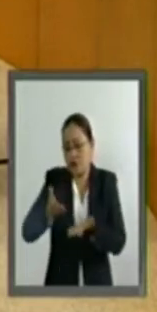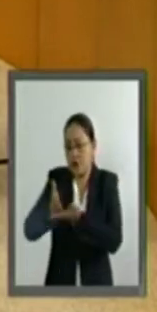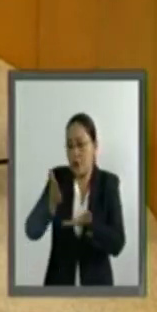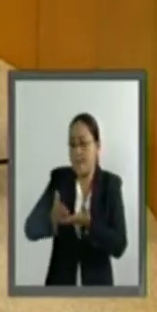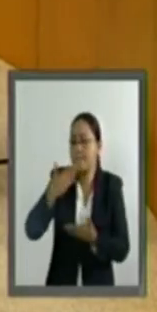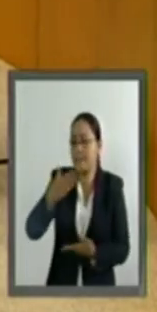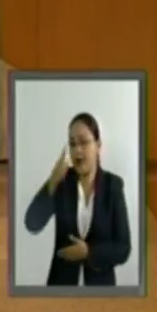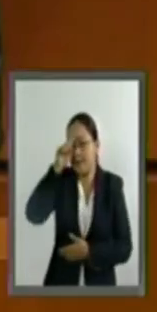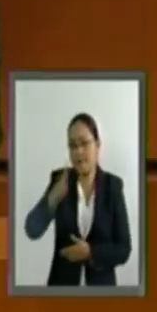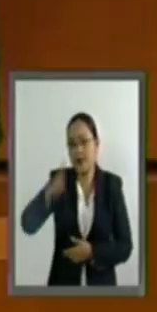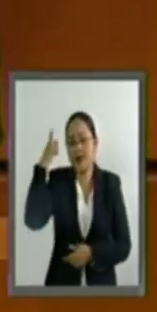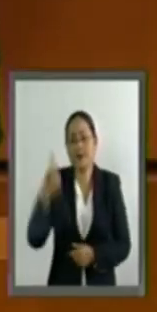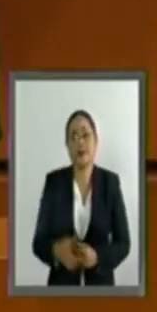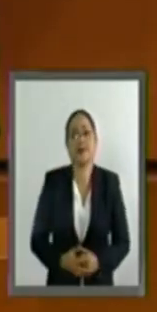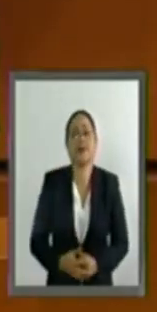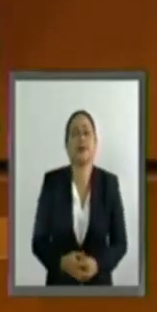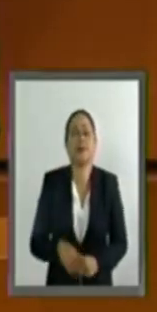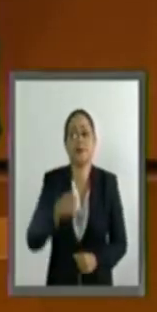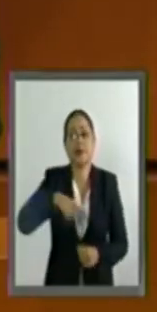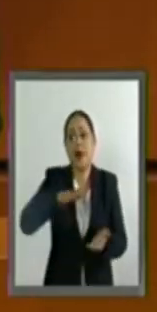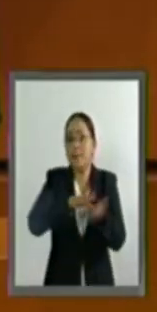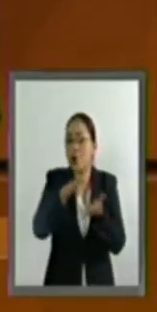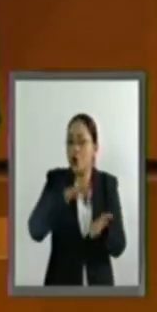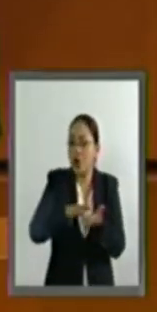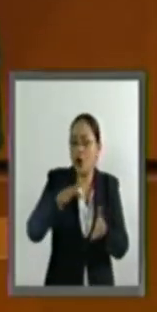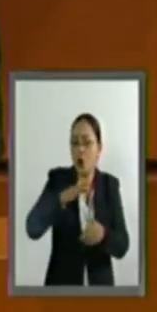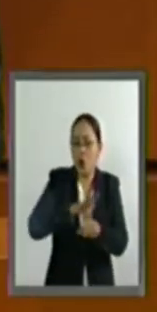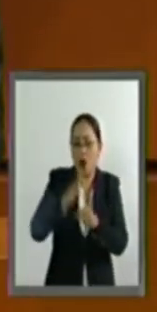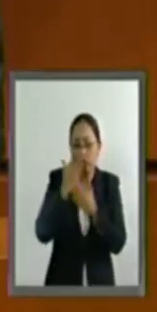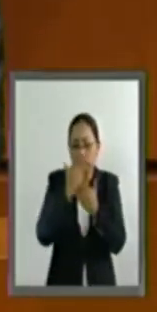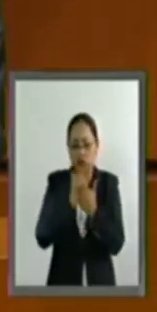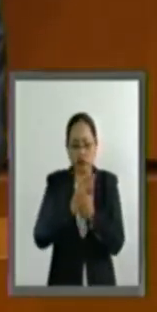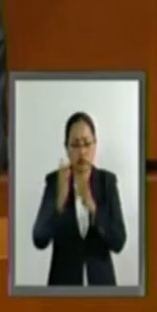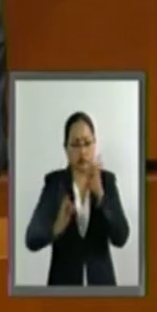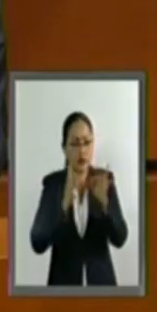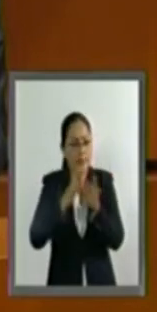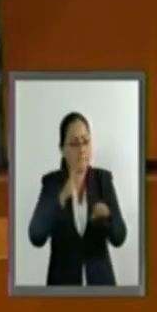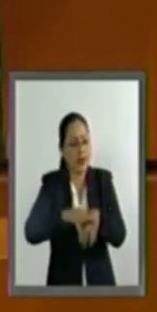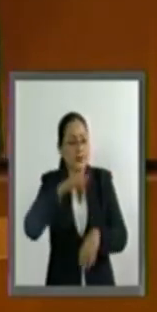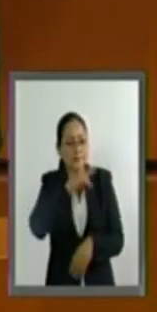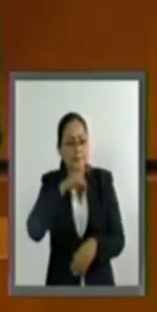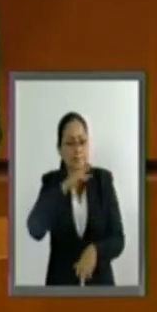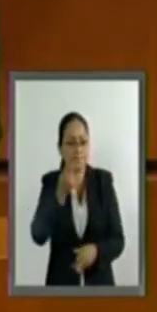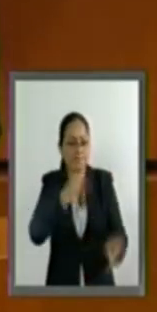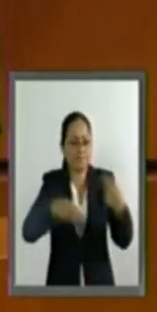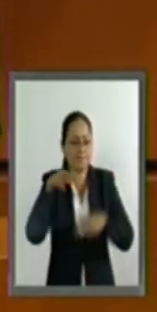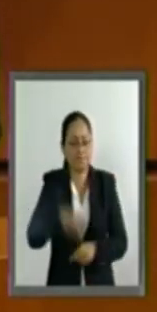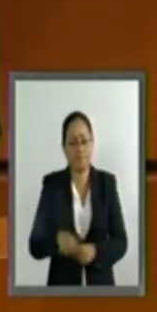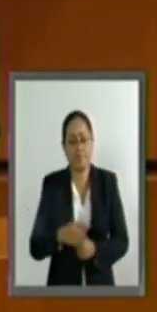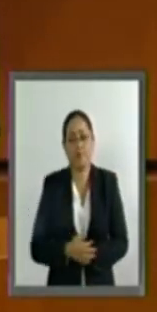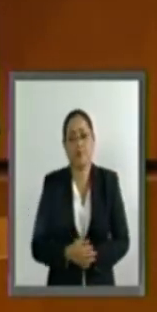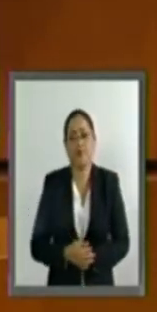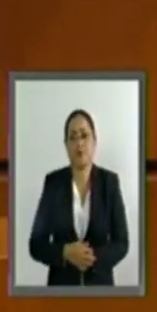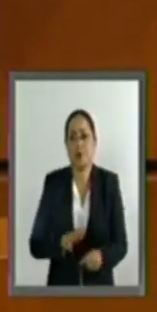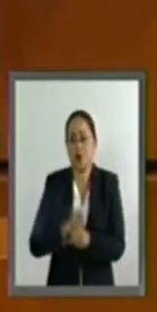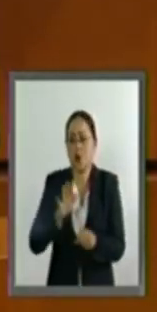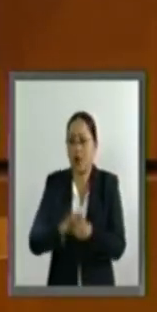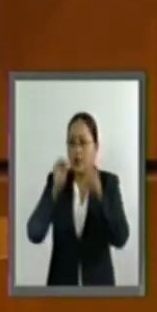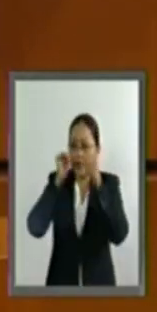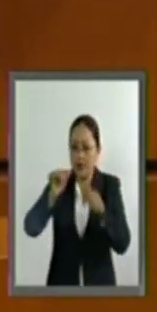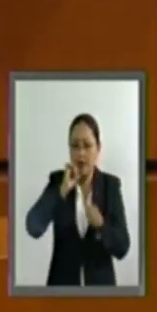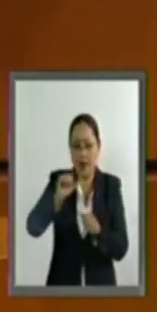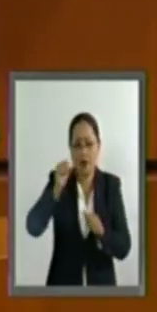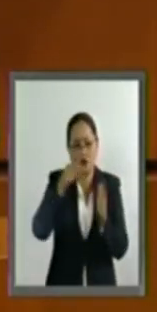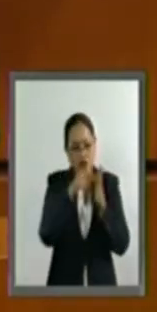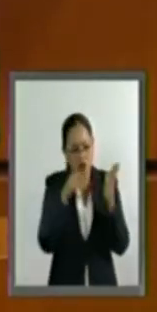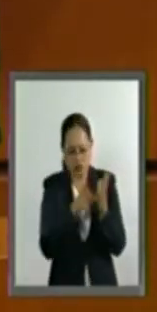mexicanas, apoyándoles en sus trámites y agilizando lo más posible su cruce, sin que ello implique desatención a las